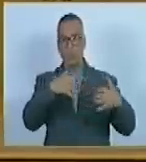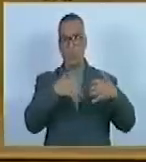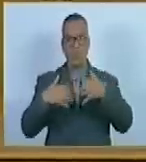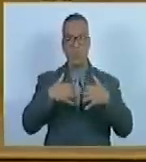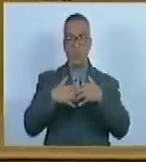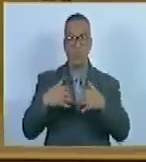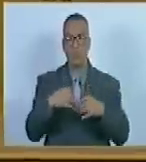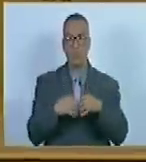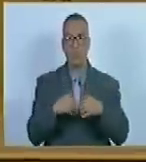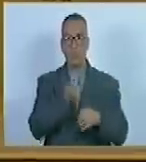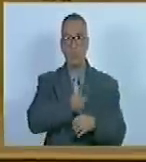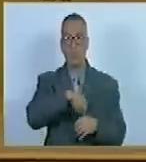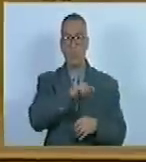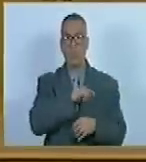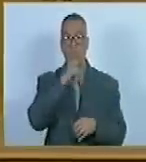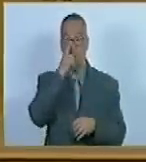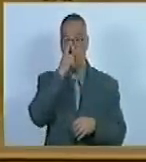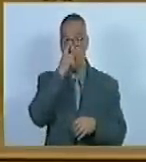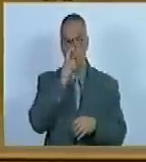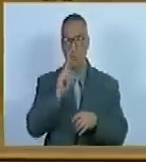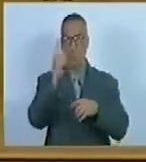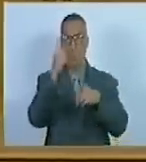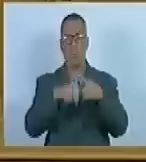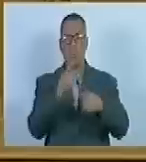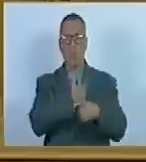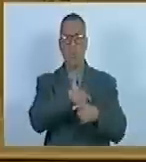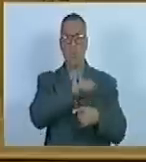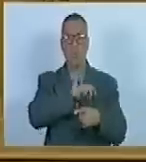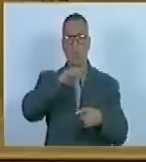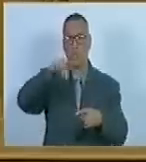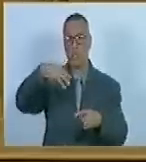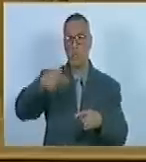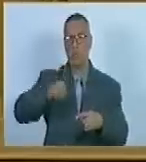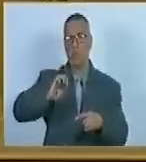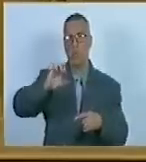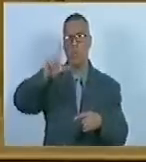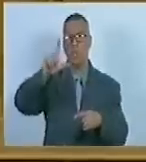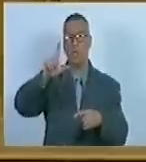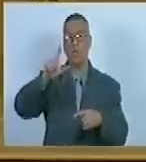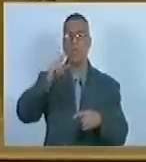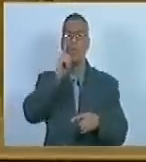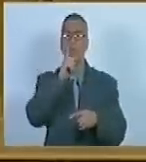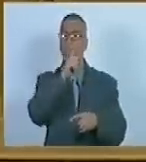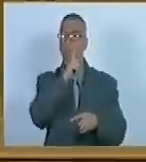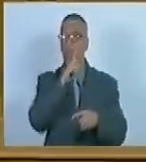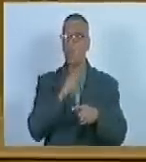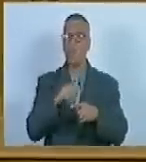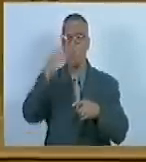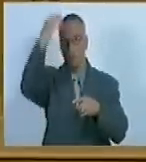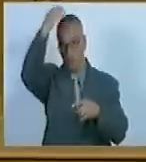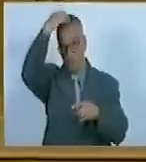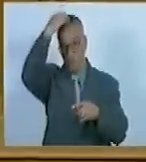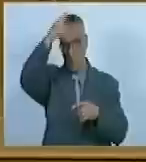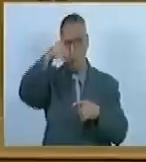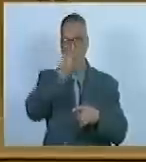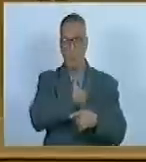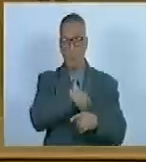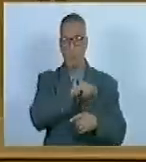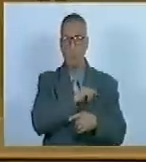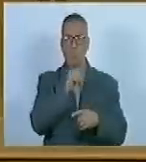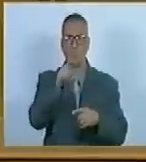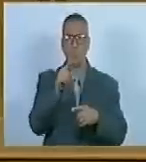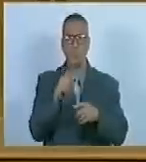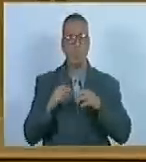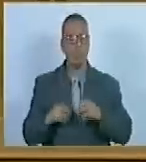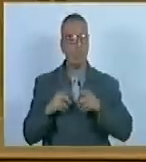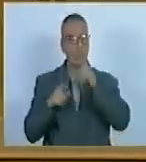ejército realista, encabezado por el español Miguel de la Torre, en nombre del imperio colonial, para de